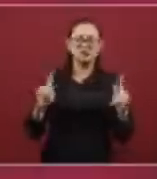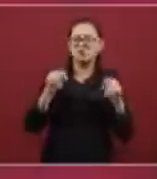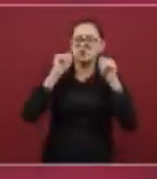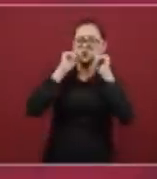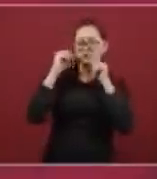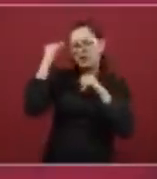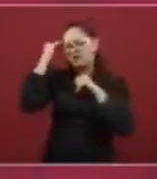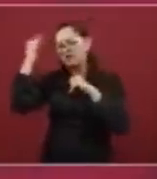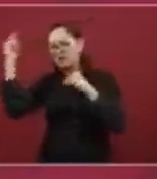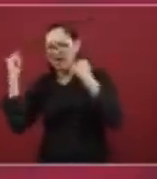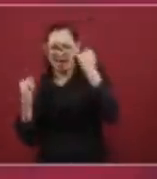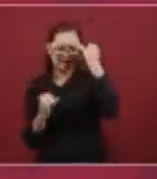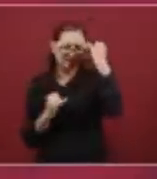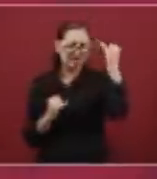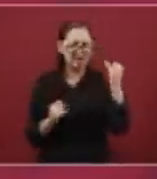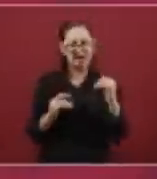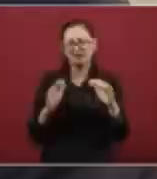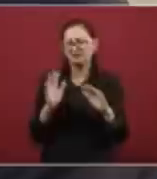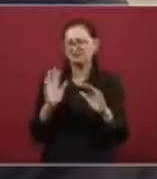esto abre